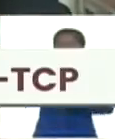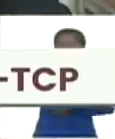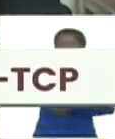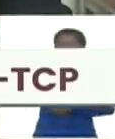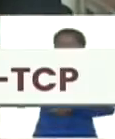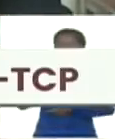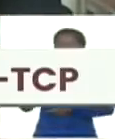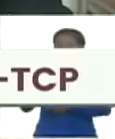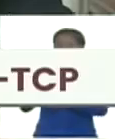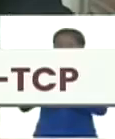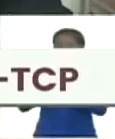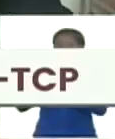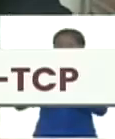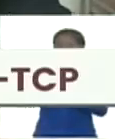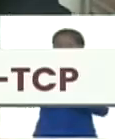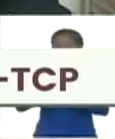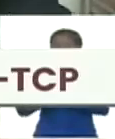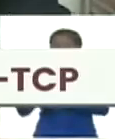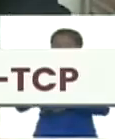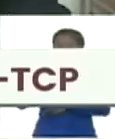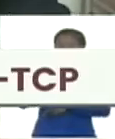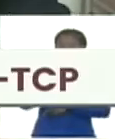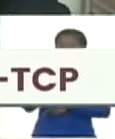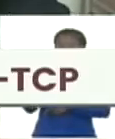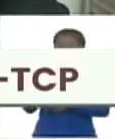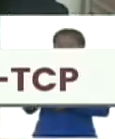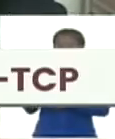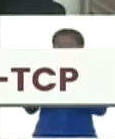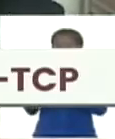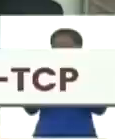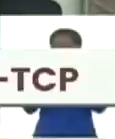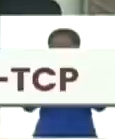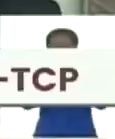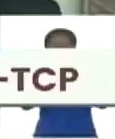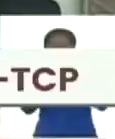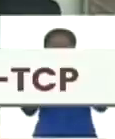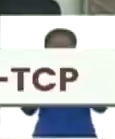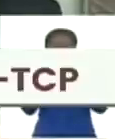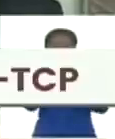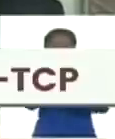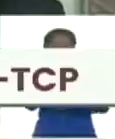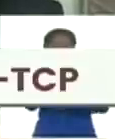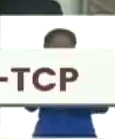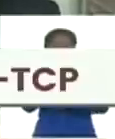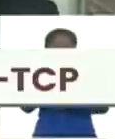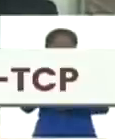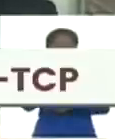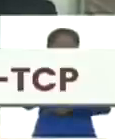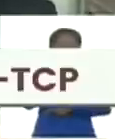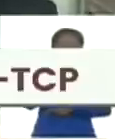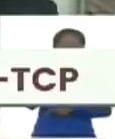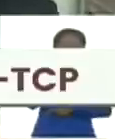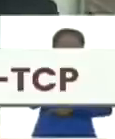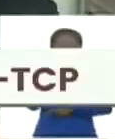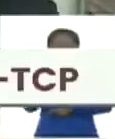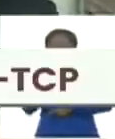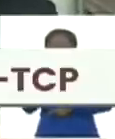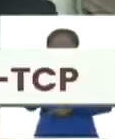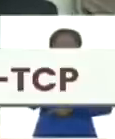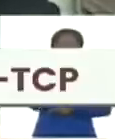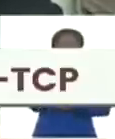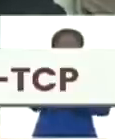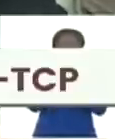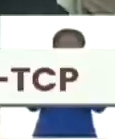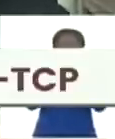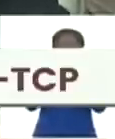nivel, no para que participe, but to come, sino para que venga and observe, y observe and just to listen,